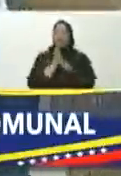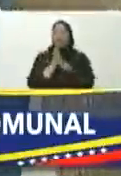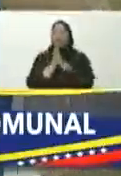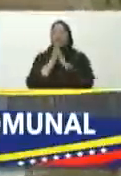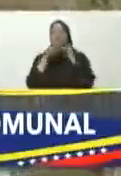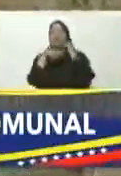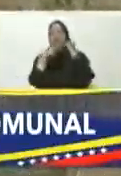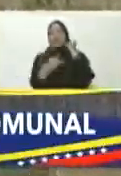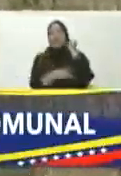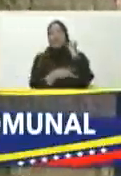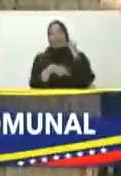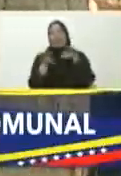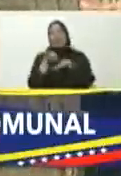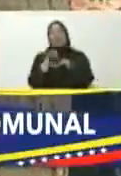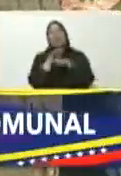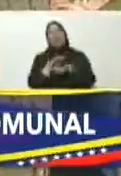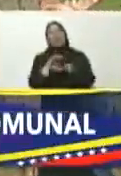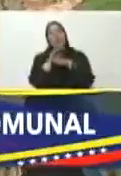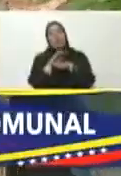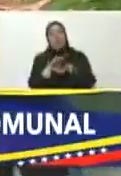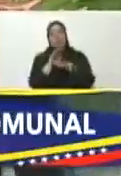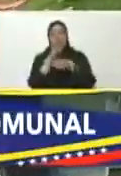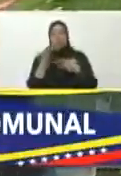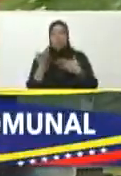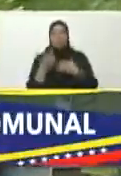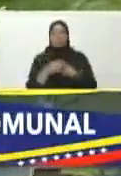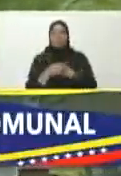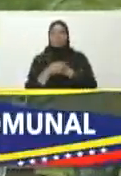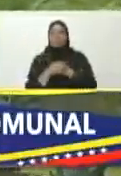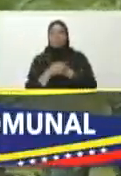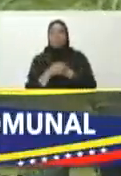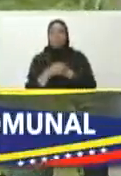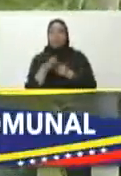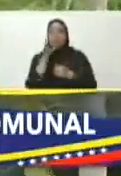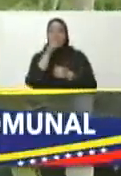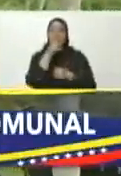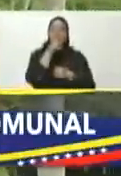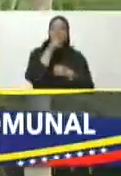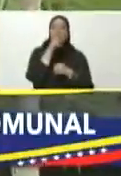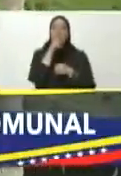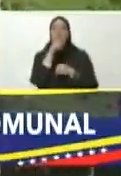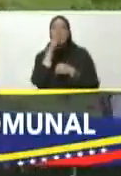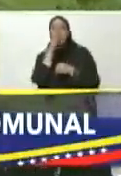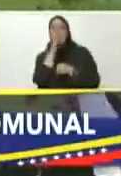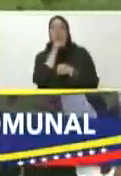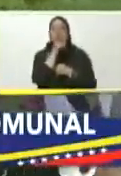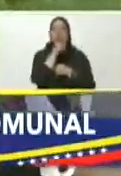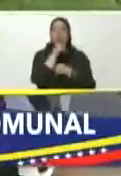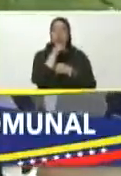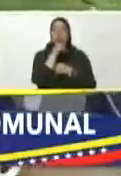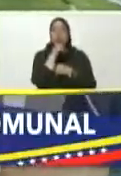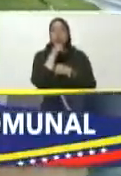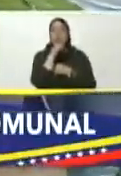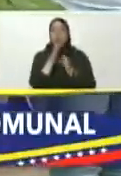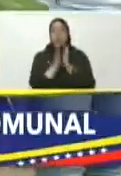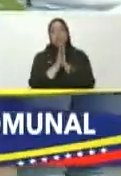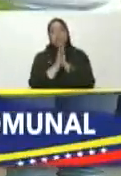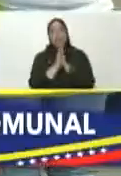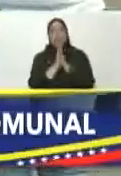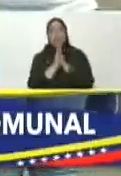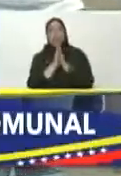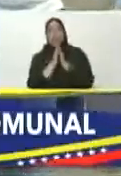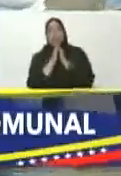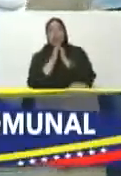estamos entregando hoy, cuidado. No, vale, esta gente no tiene cura. No dañen el parque, mi